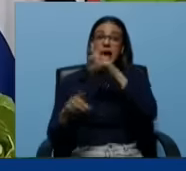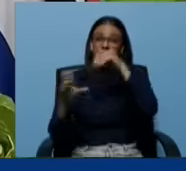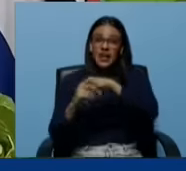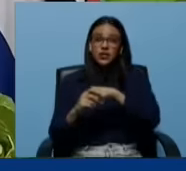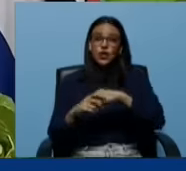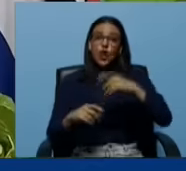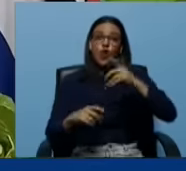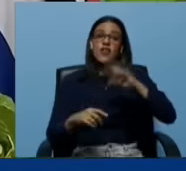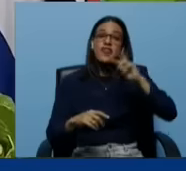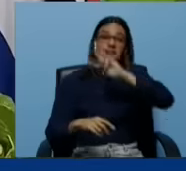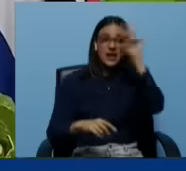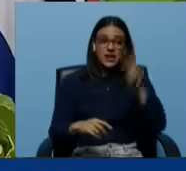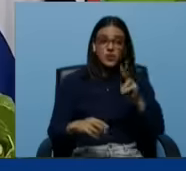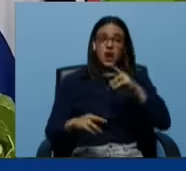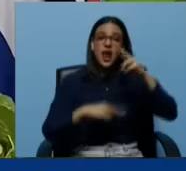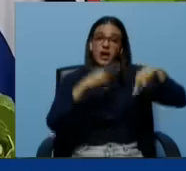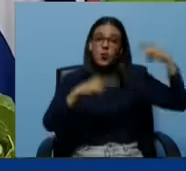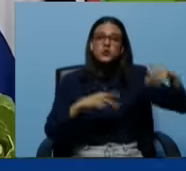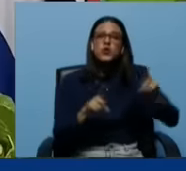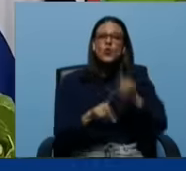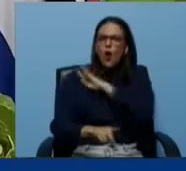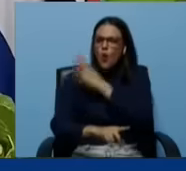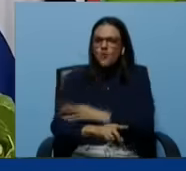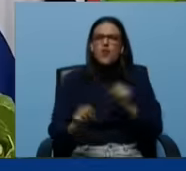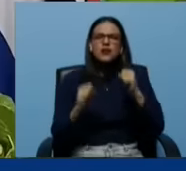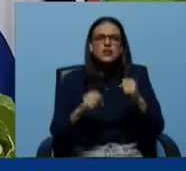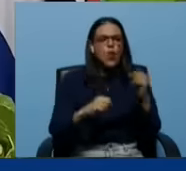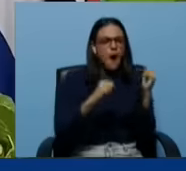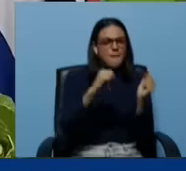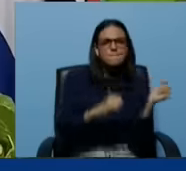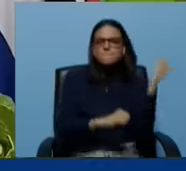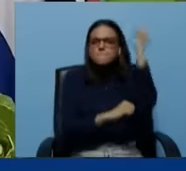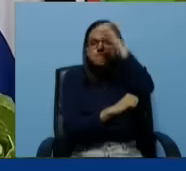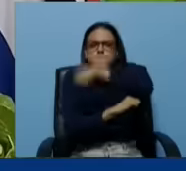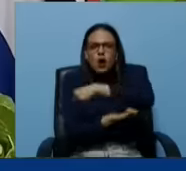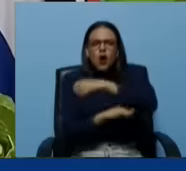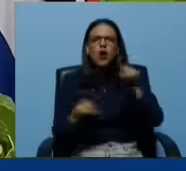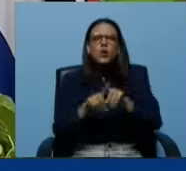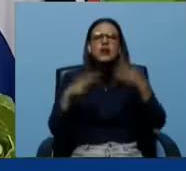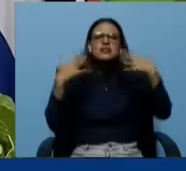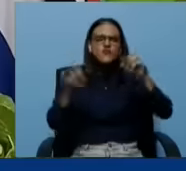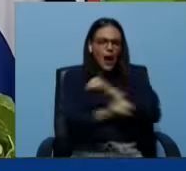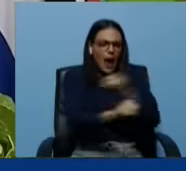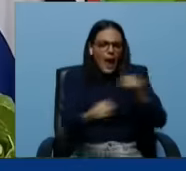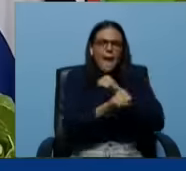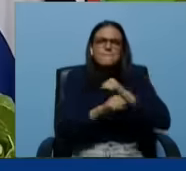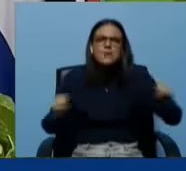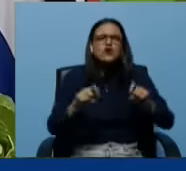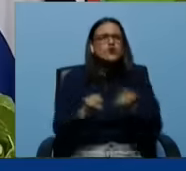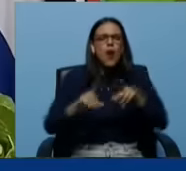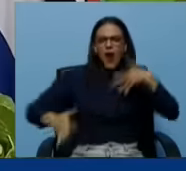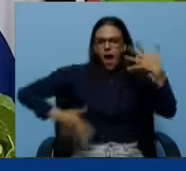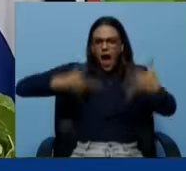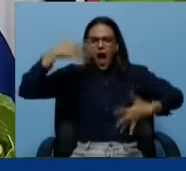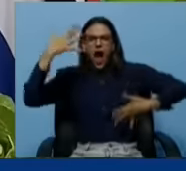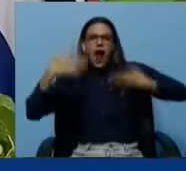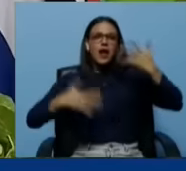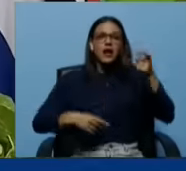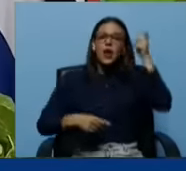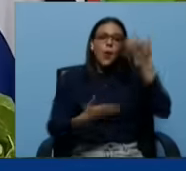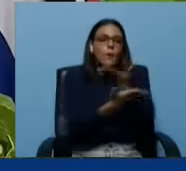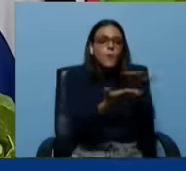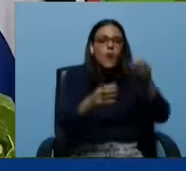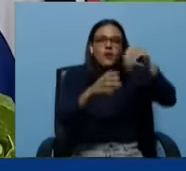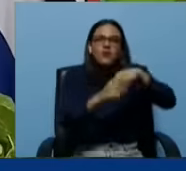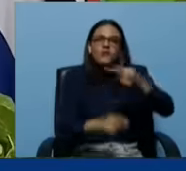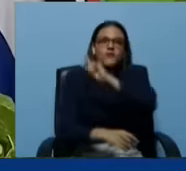que no solamente produjo una explosión de alegría en el pueblo venezolano,